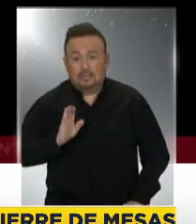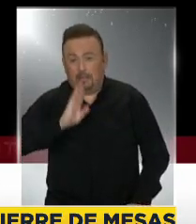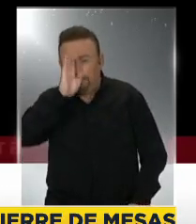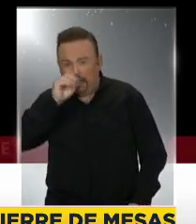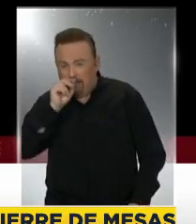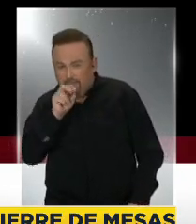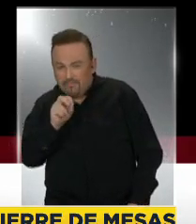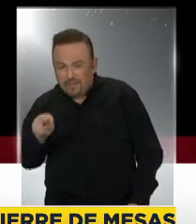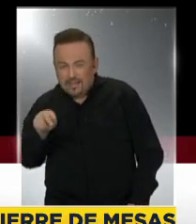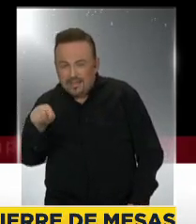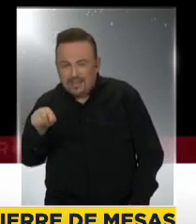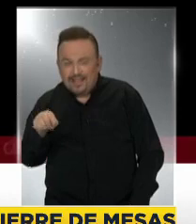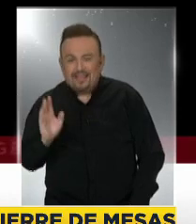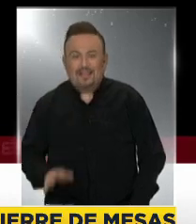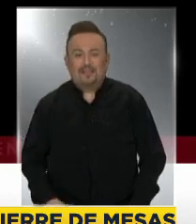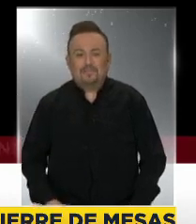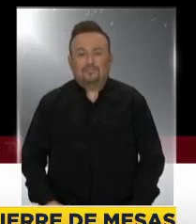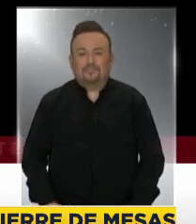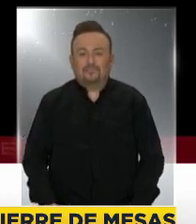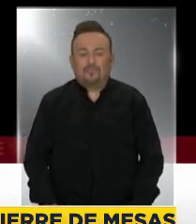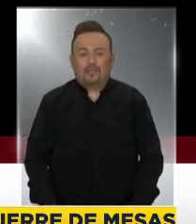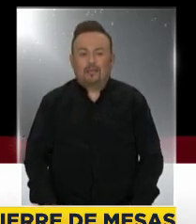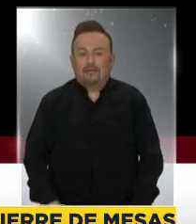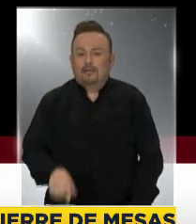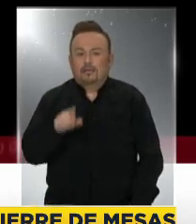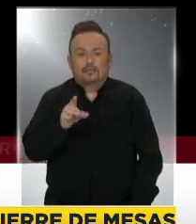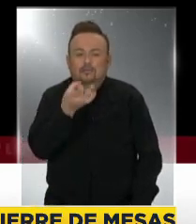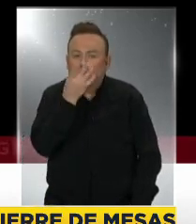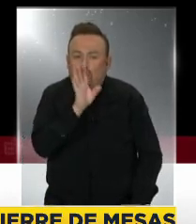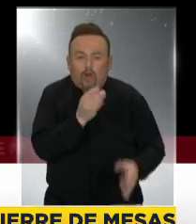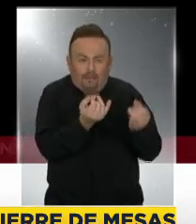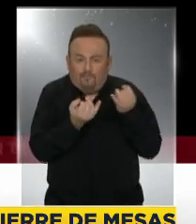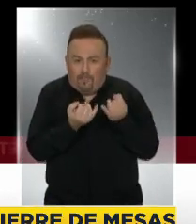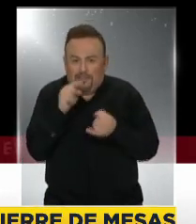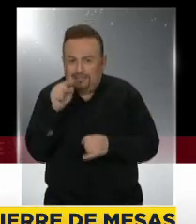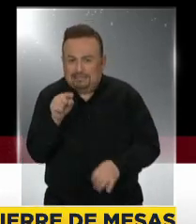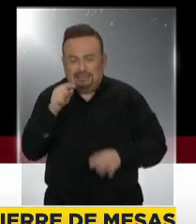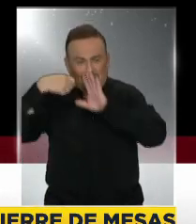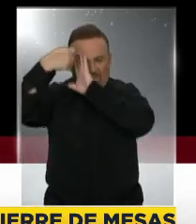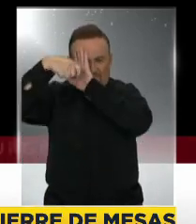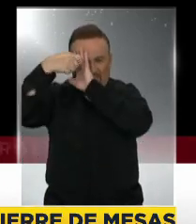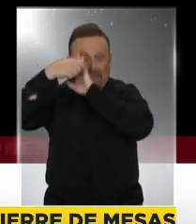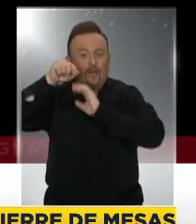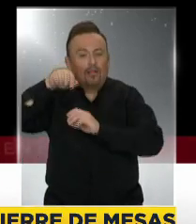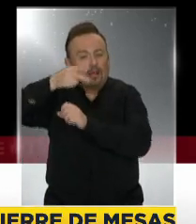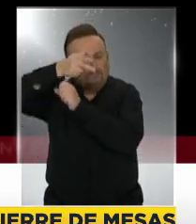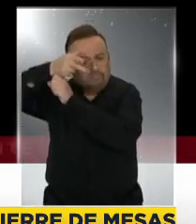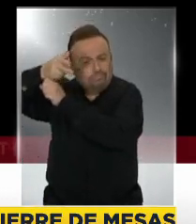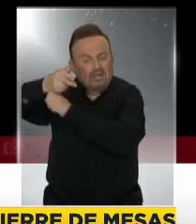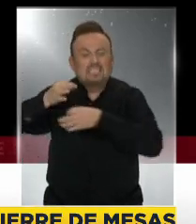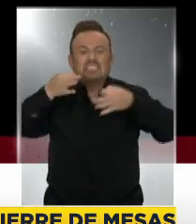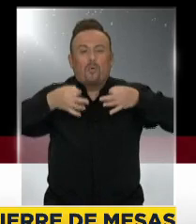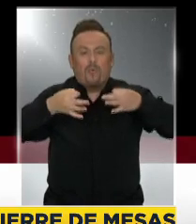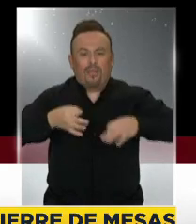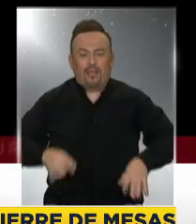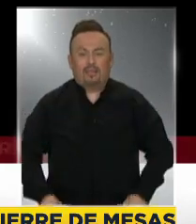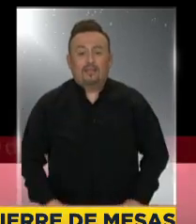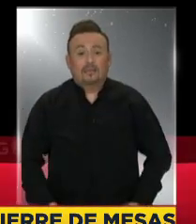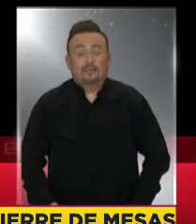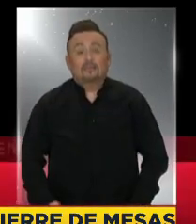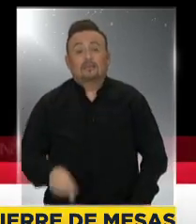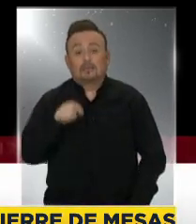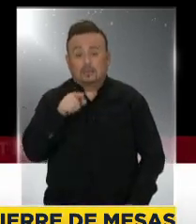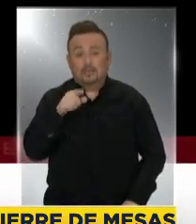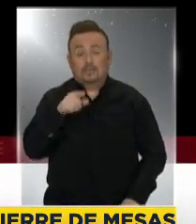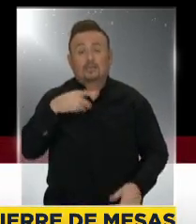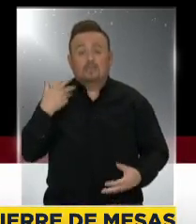ahí en la mitad de la imagen. Claro, esto es principalmente las imágenes que ya